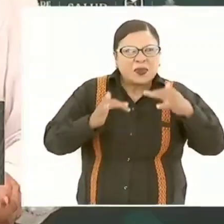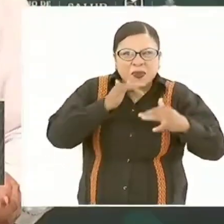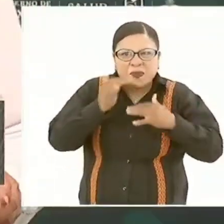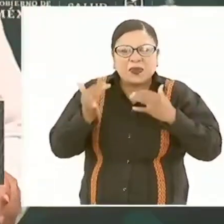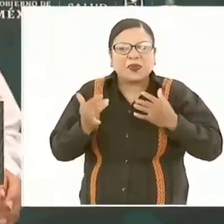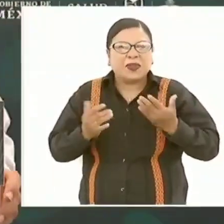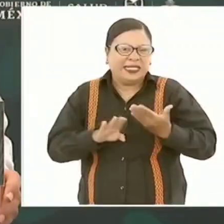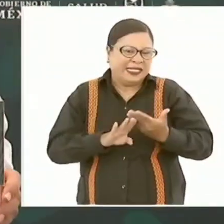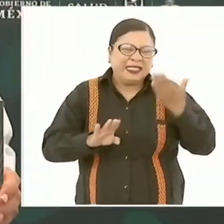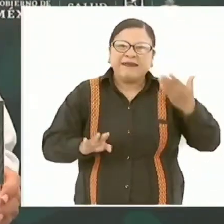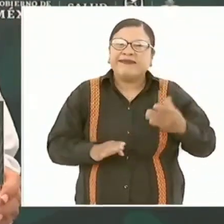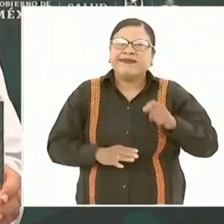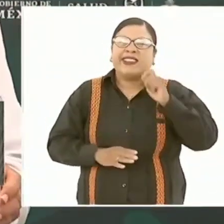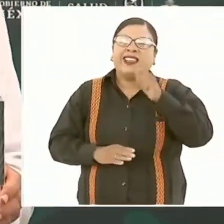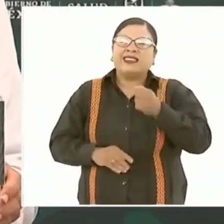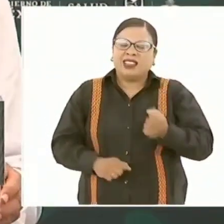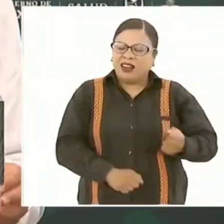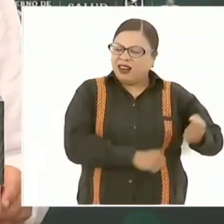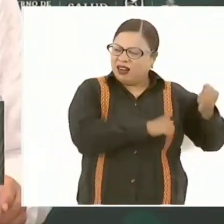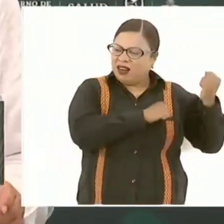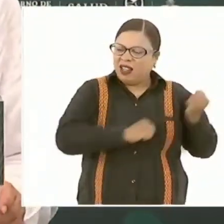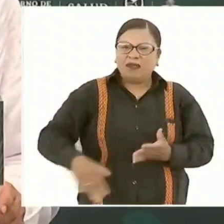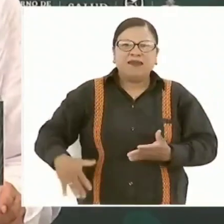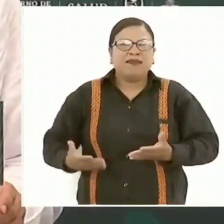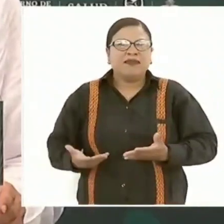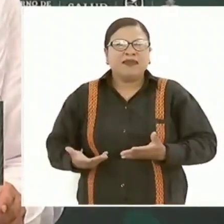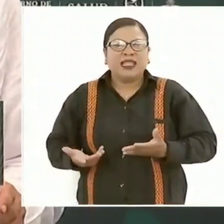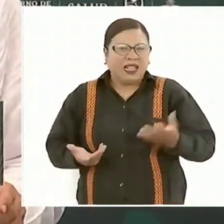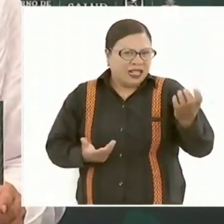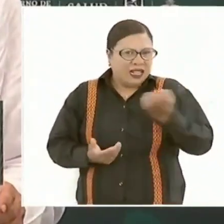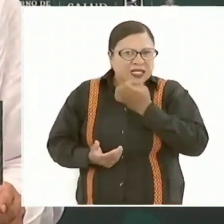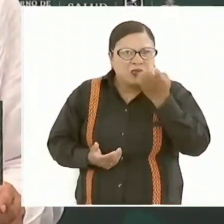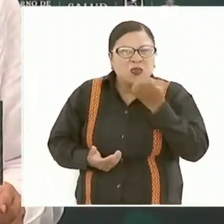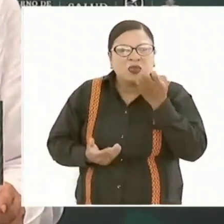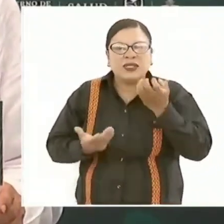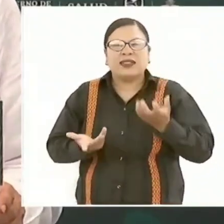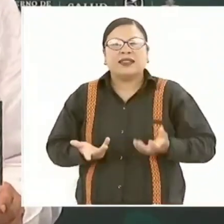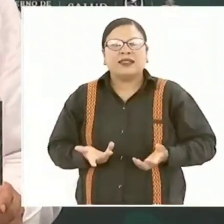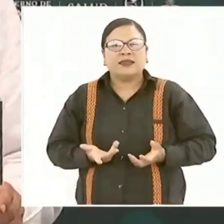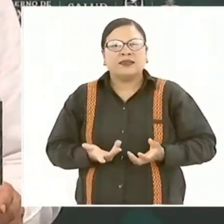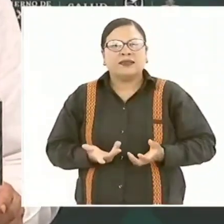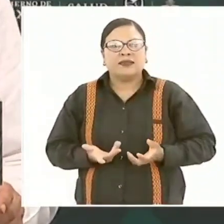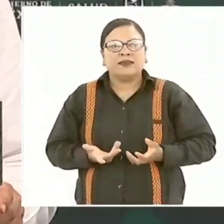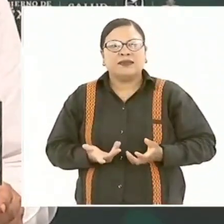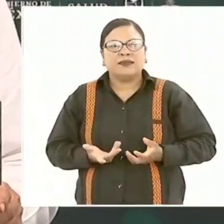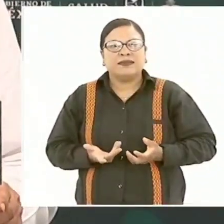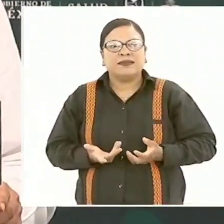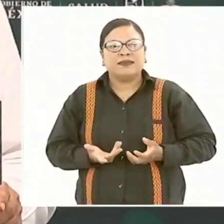irresponsables, abandonaron la educación pública y